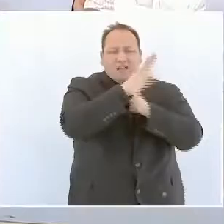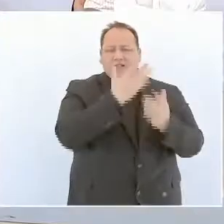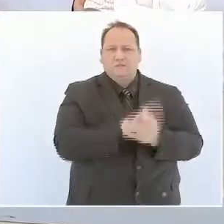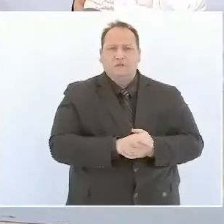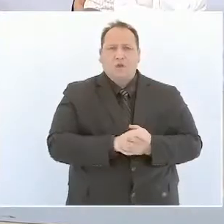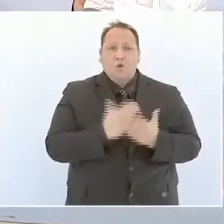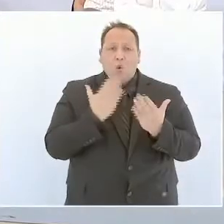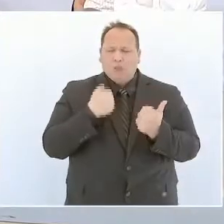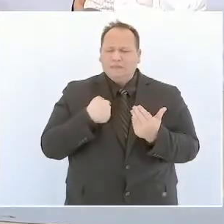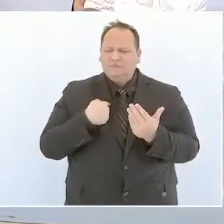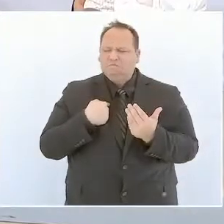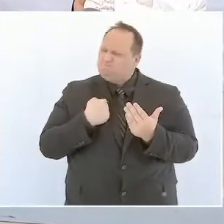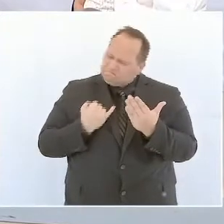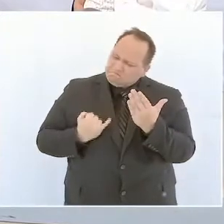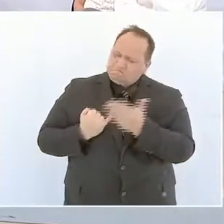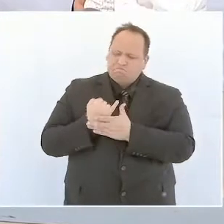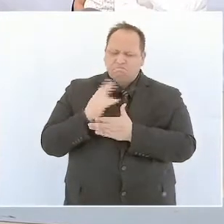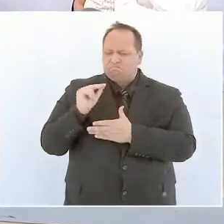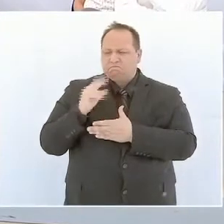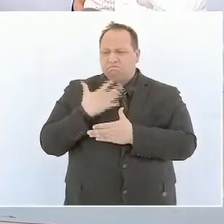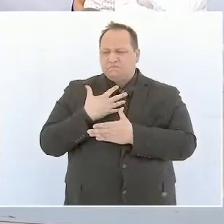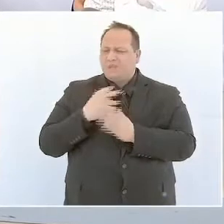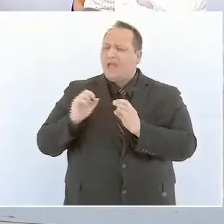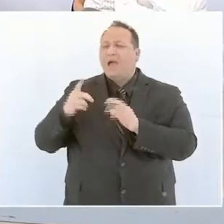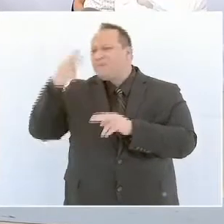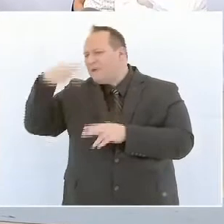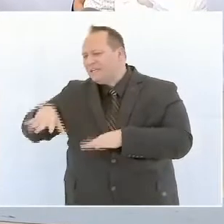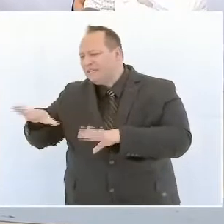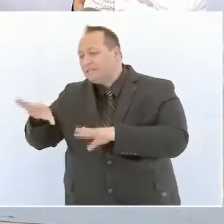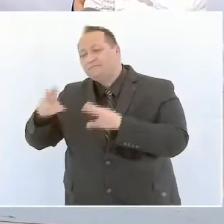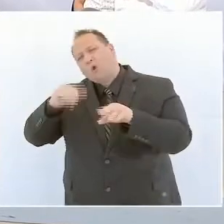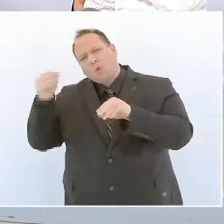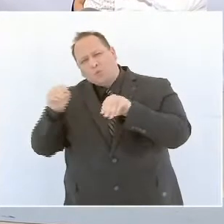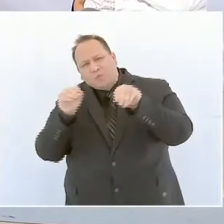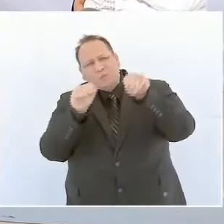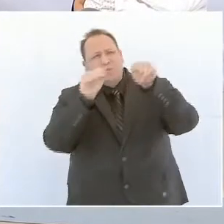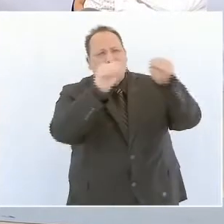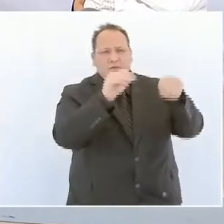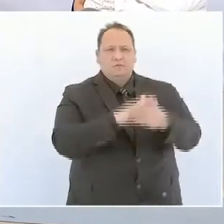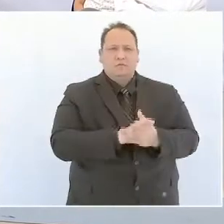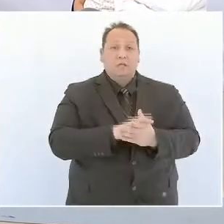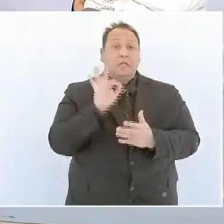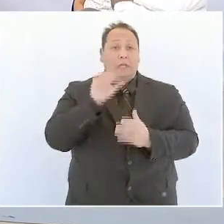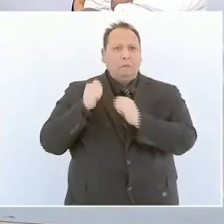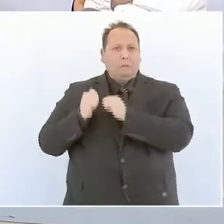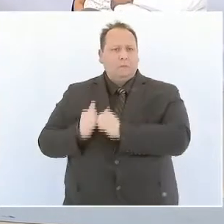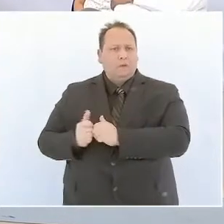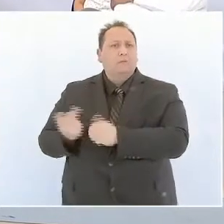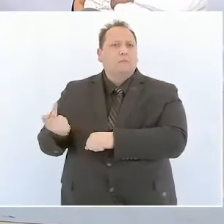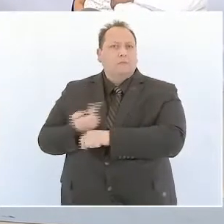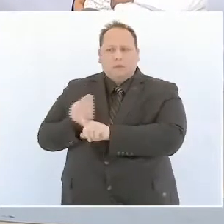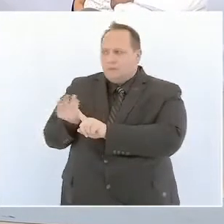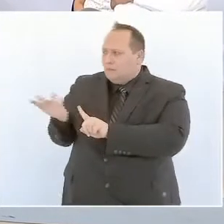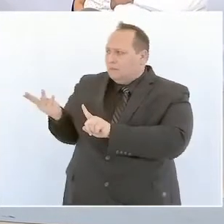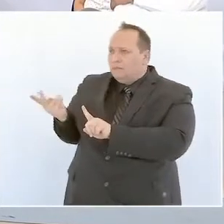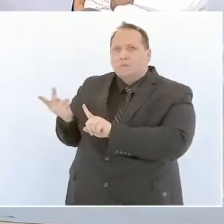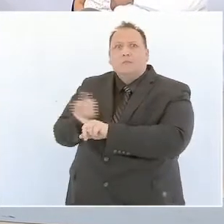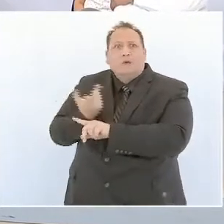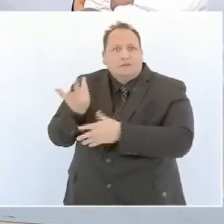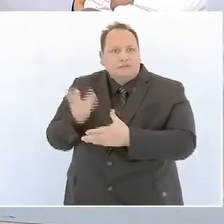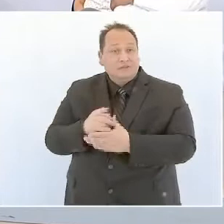si no hubiesen tomado la decisión de emigrar y se hubiesen quedado,